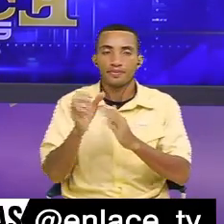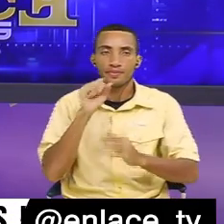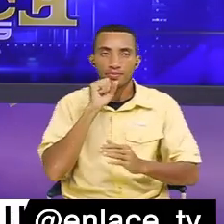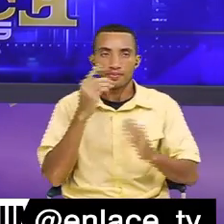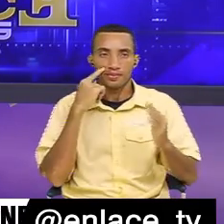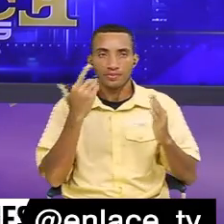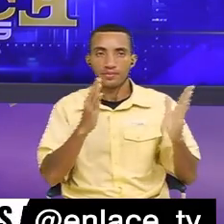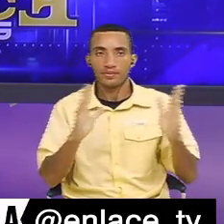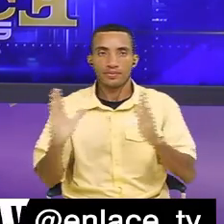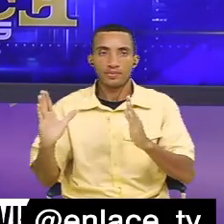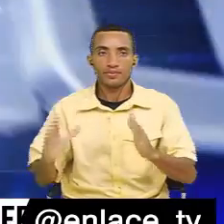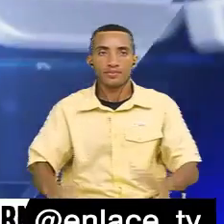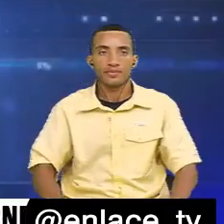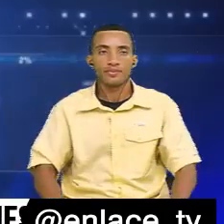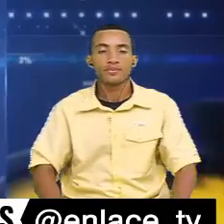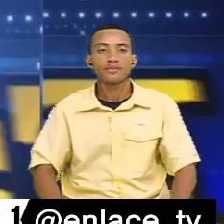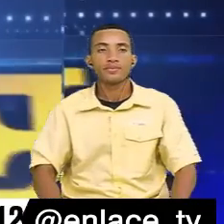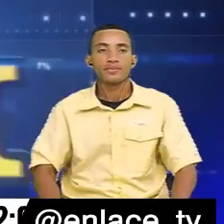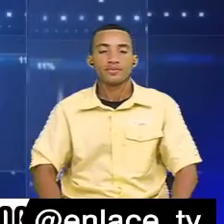región.